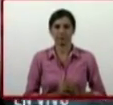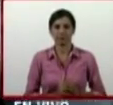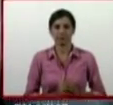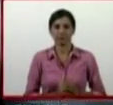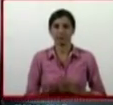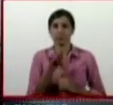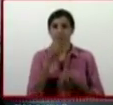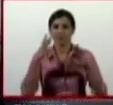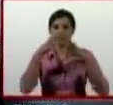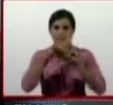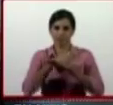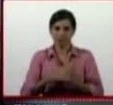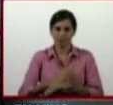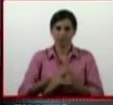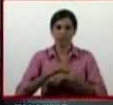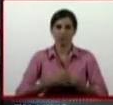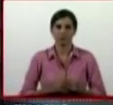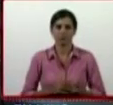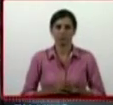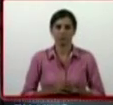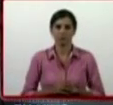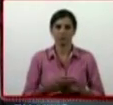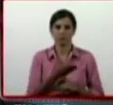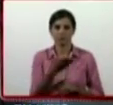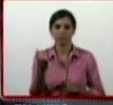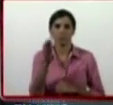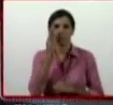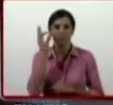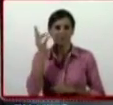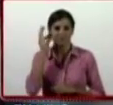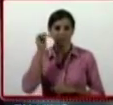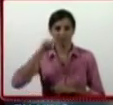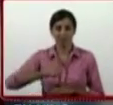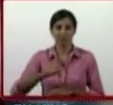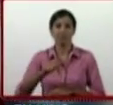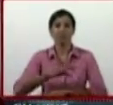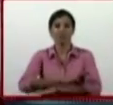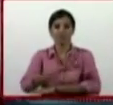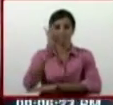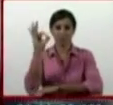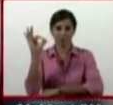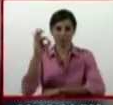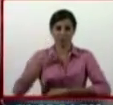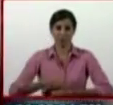Bueno, buenas noches a todos y todas desde Barquisimeto,